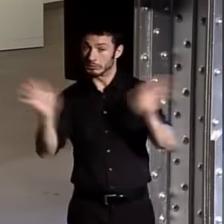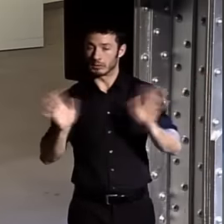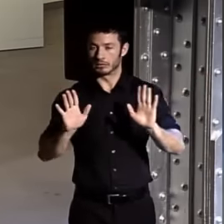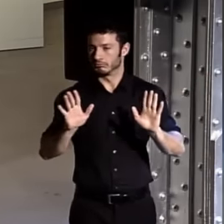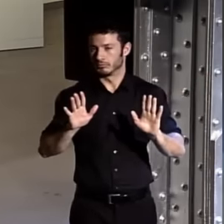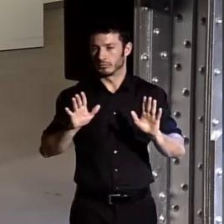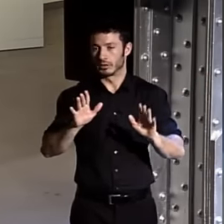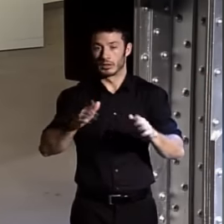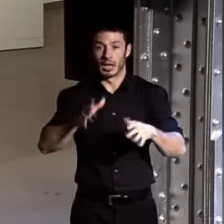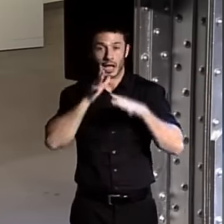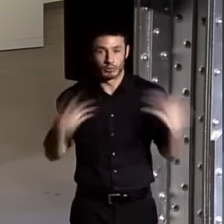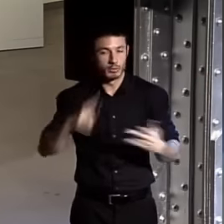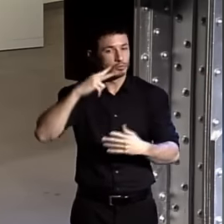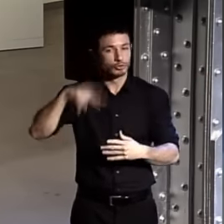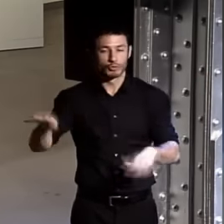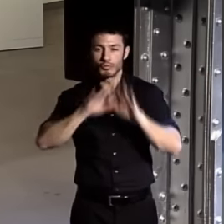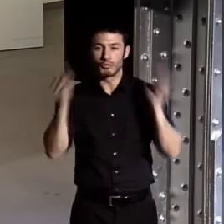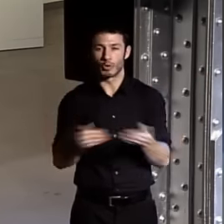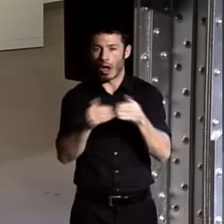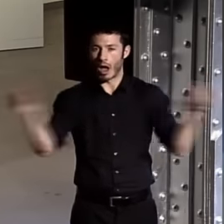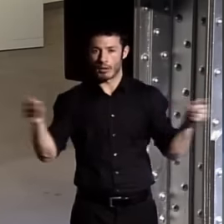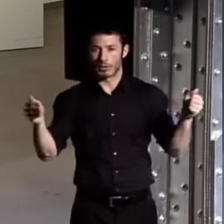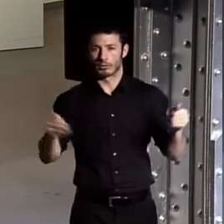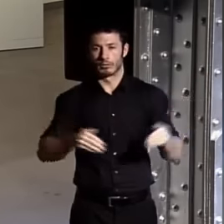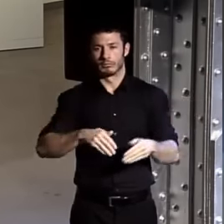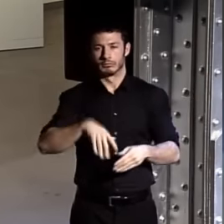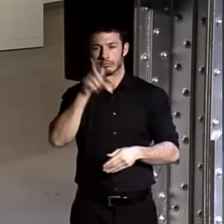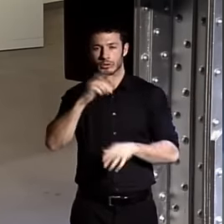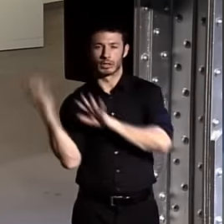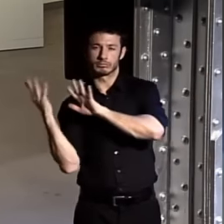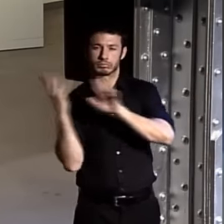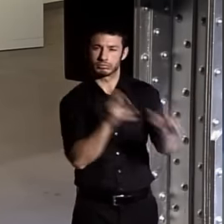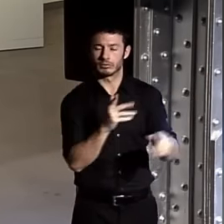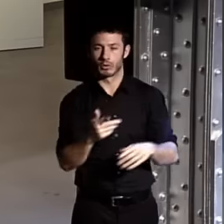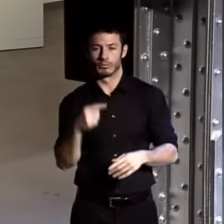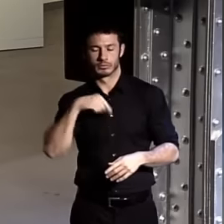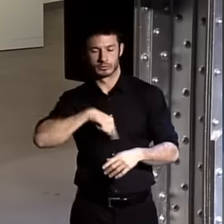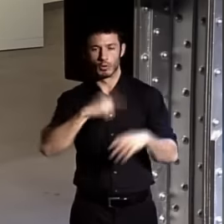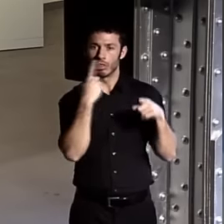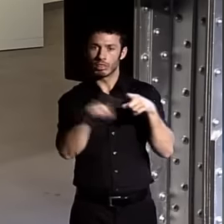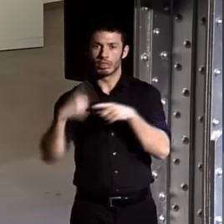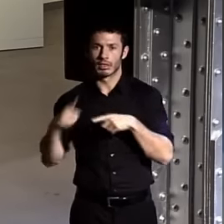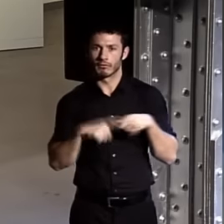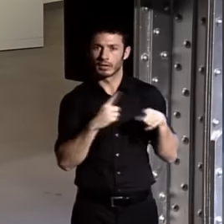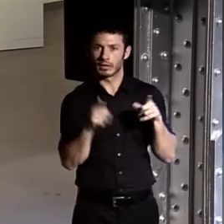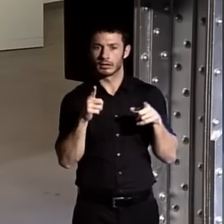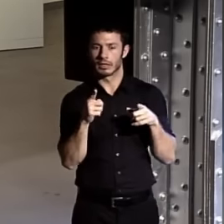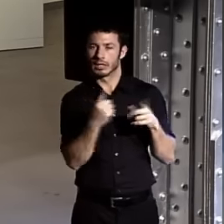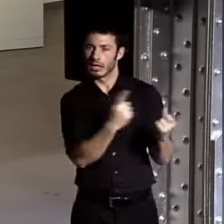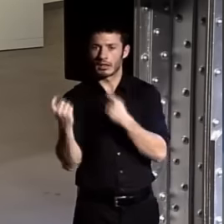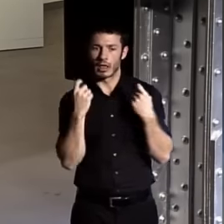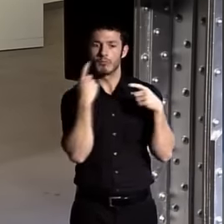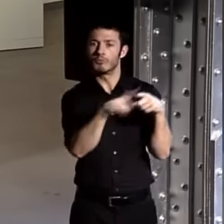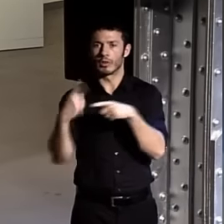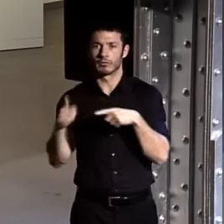mundo abierto eh donde pasa muchísima gente a lo largo de un año con sensibilidades muy distintas y que necesita cosas muy distintas